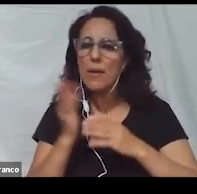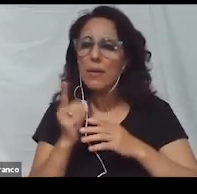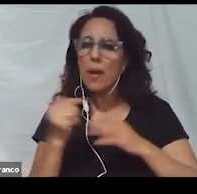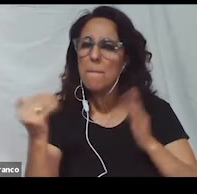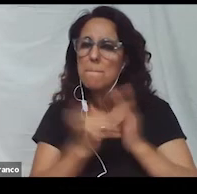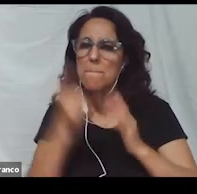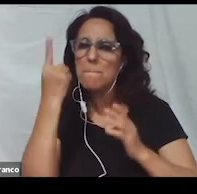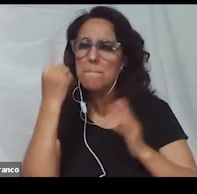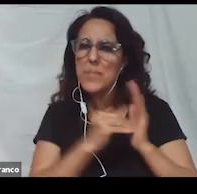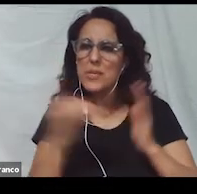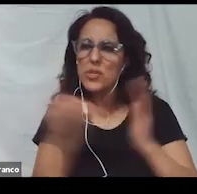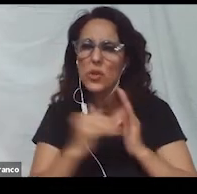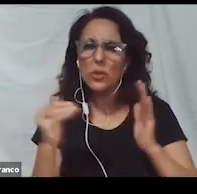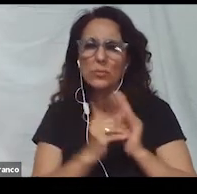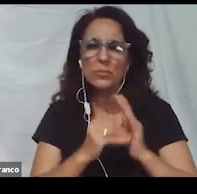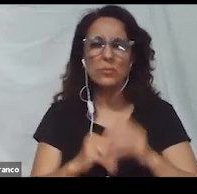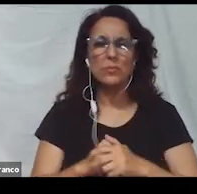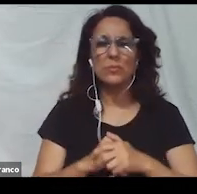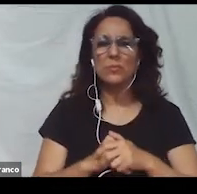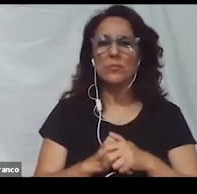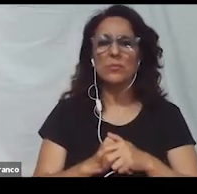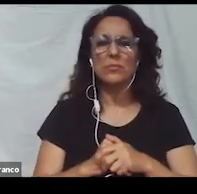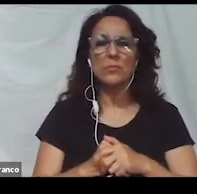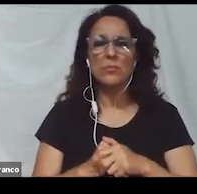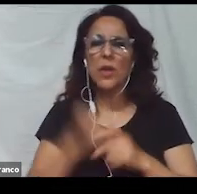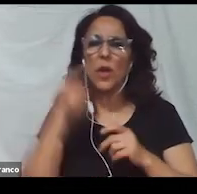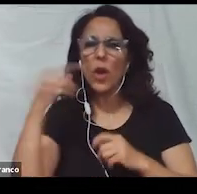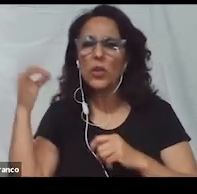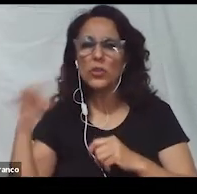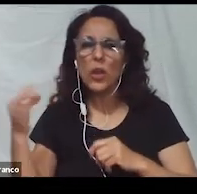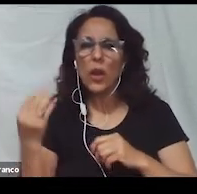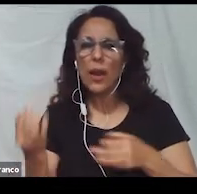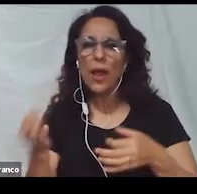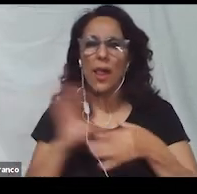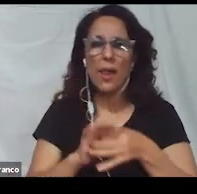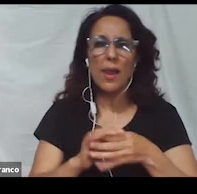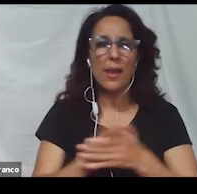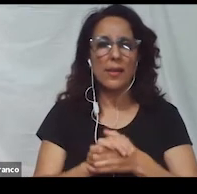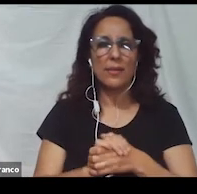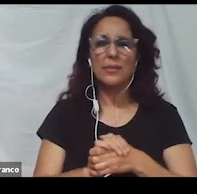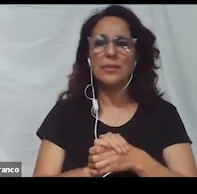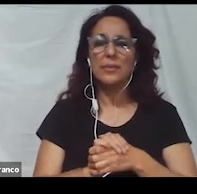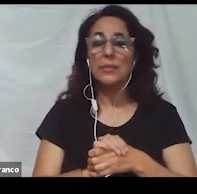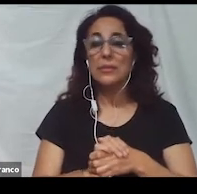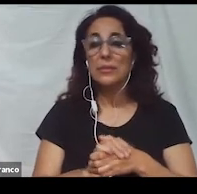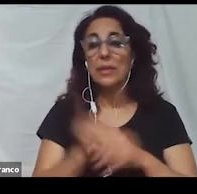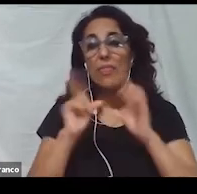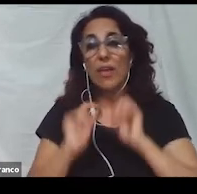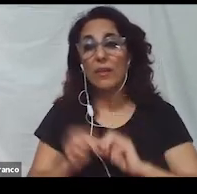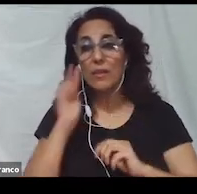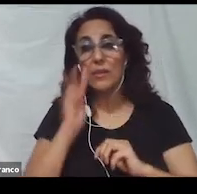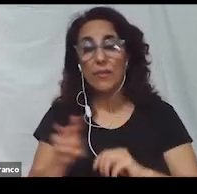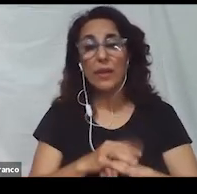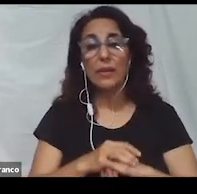una máquina, ¿no? Es una herramienta propietaria y ahí está el enlace luego en la sección de recursos por si quieren revisar al